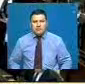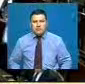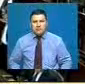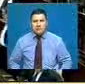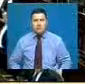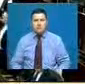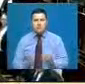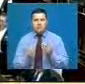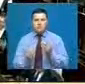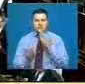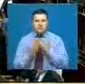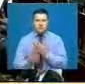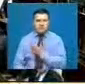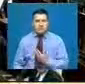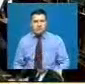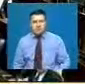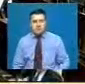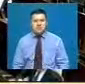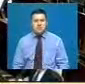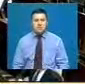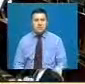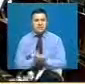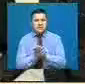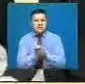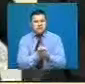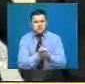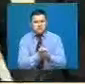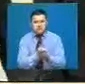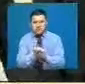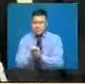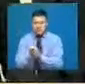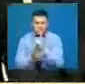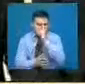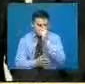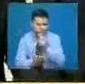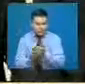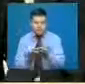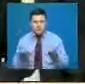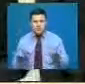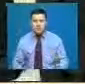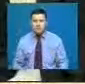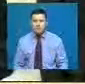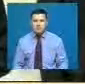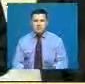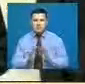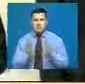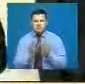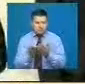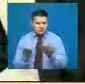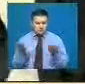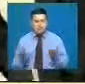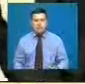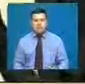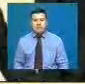Muchas gracias, señor presidente. Cordial saludo a todos los honorables senadores y senadoras.